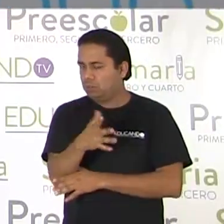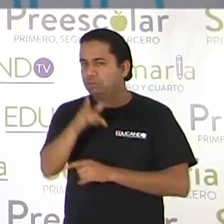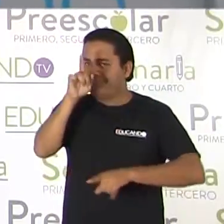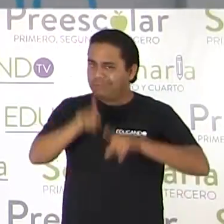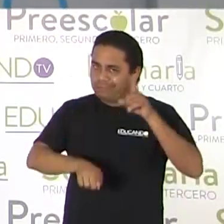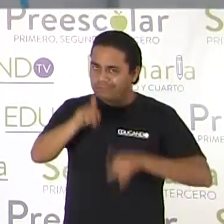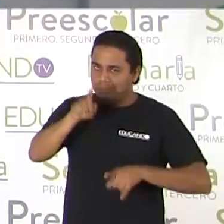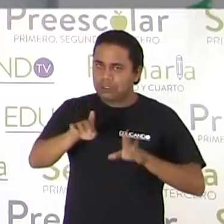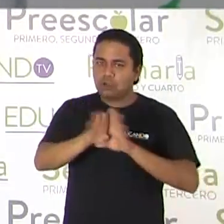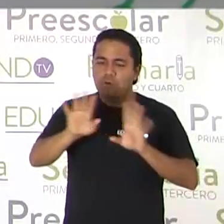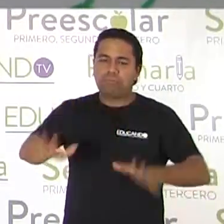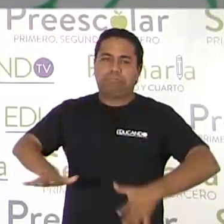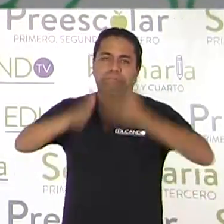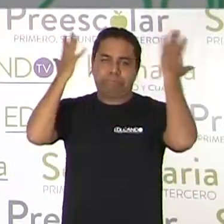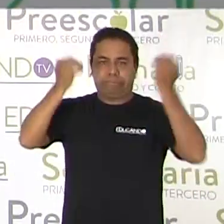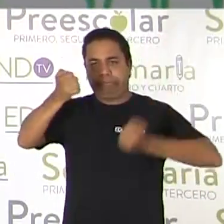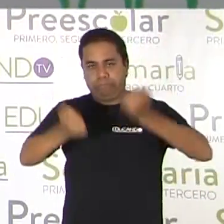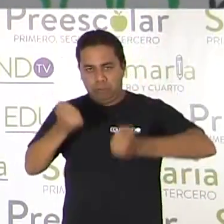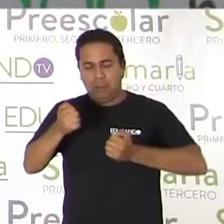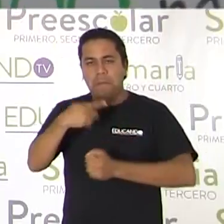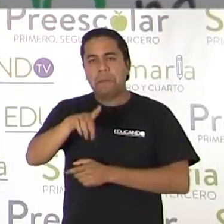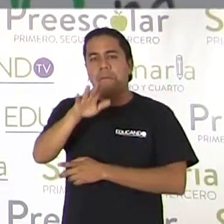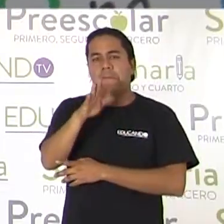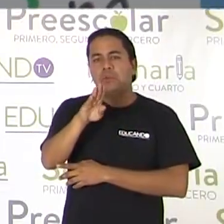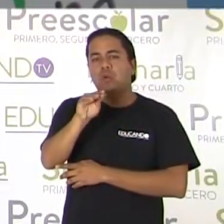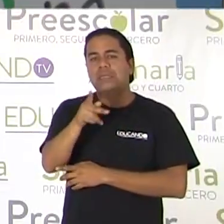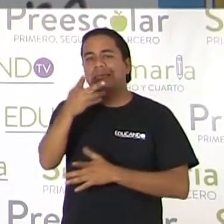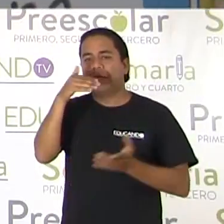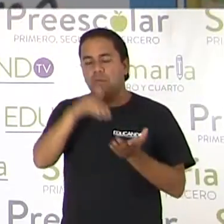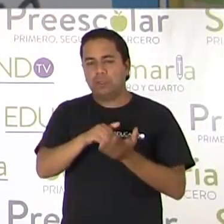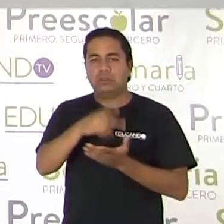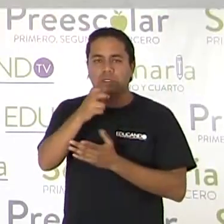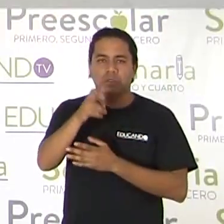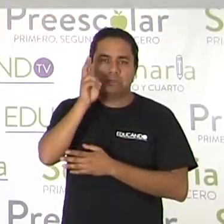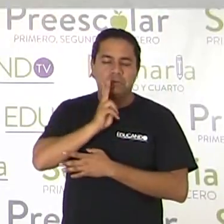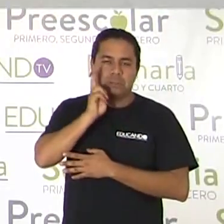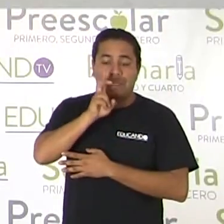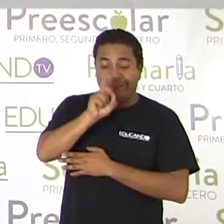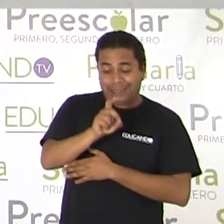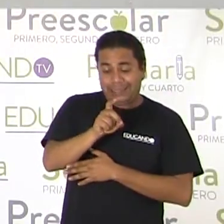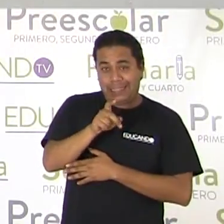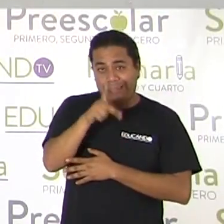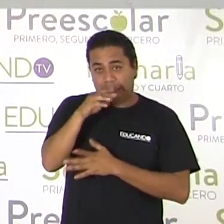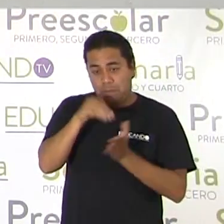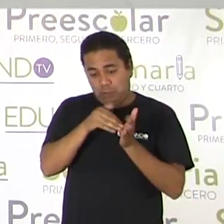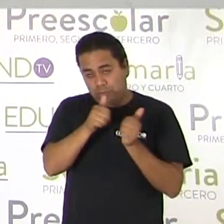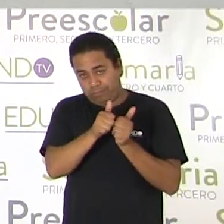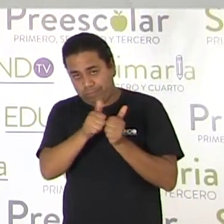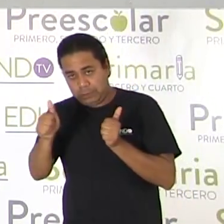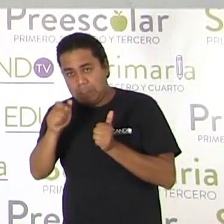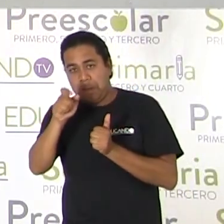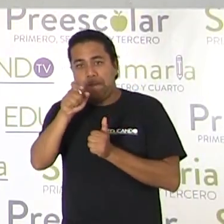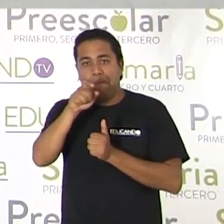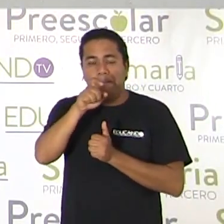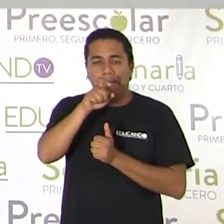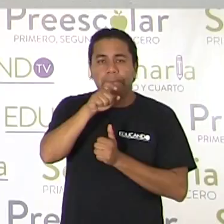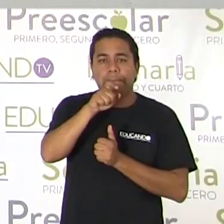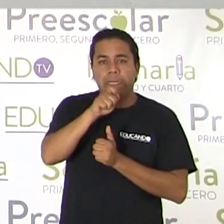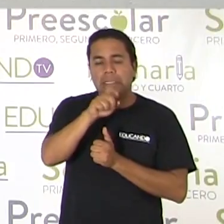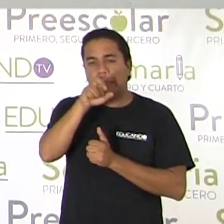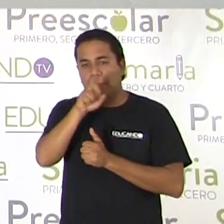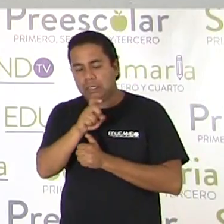de la velocidad que lleve. Pero en este caso serían 90 kilómetros. Entonces, si son 30 kilómetros aquí, 20 serían 30. Si te das